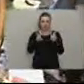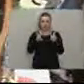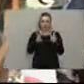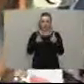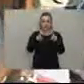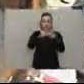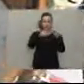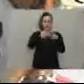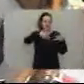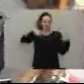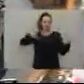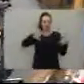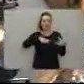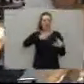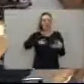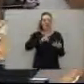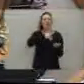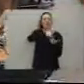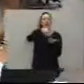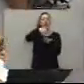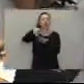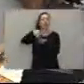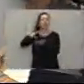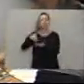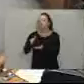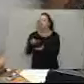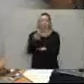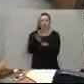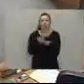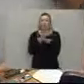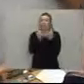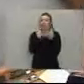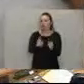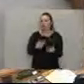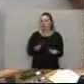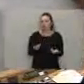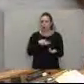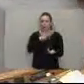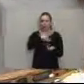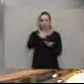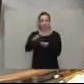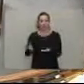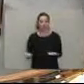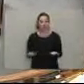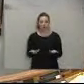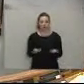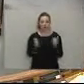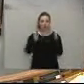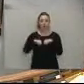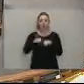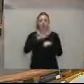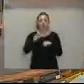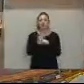para poder despedir discriminadamente sin necesidad de apenas justificación ni de llegar a acuerdos con los trabajadores. Y eso es lo que ha